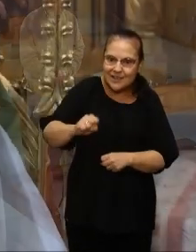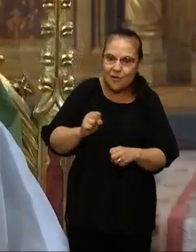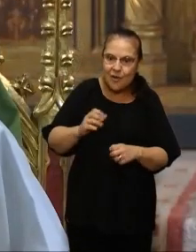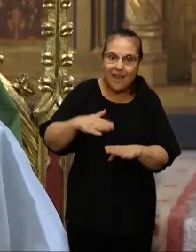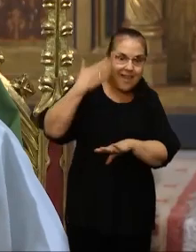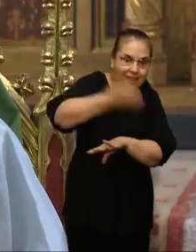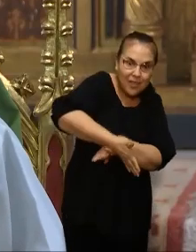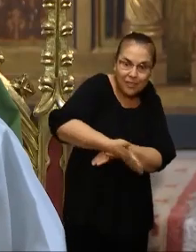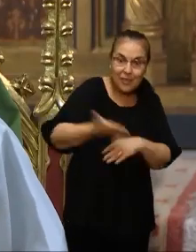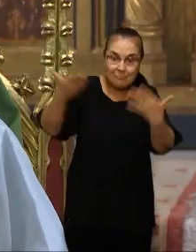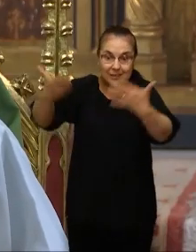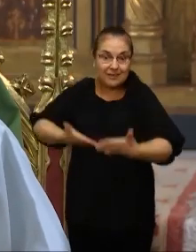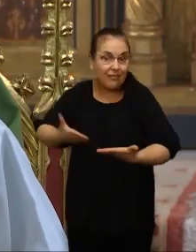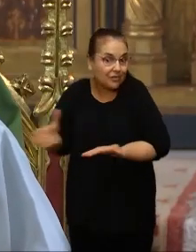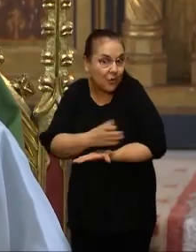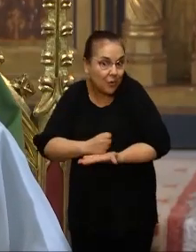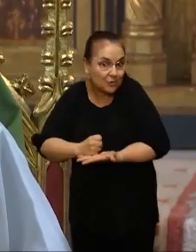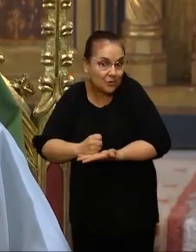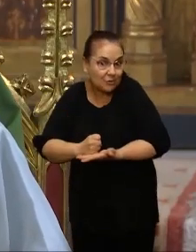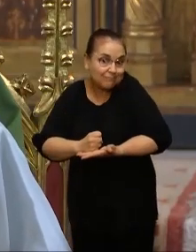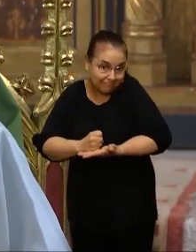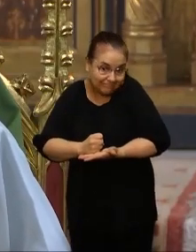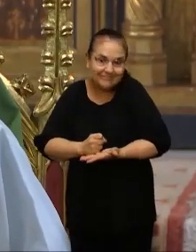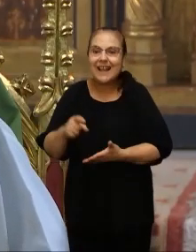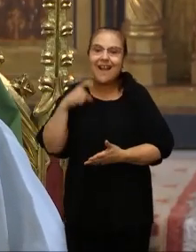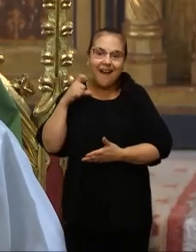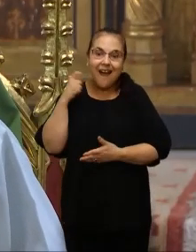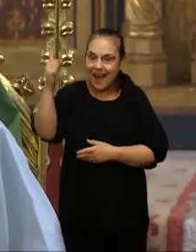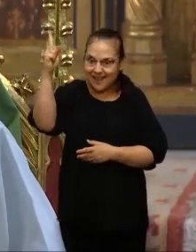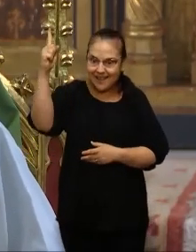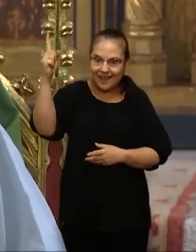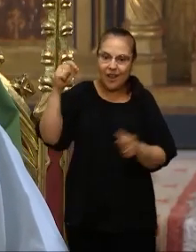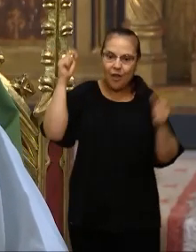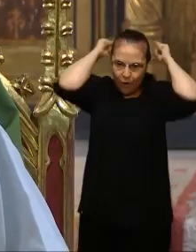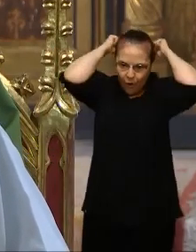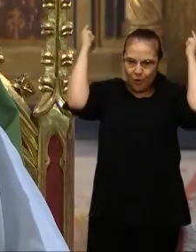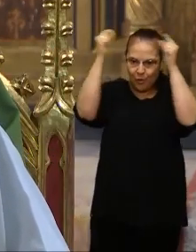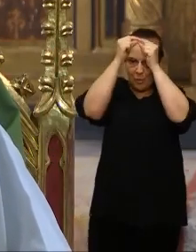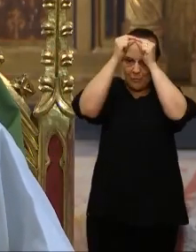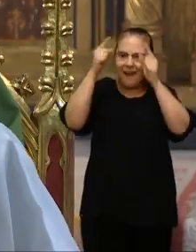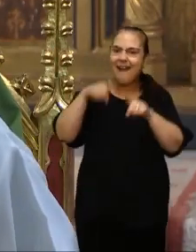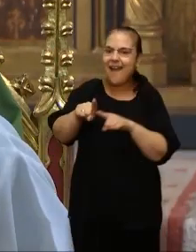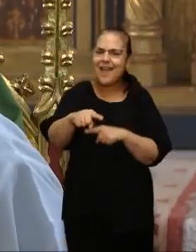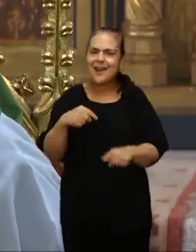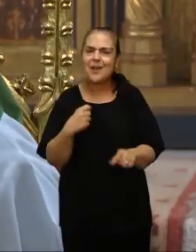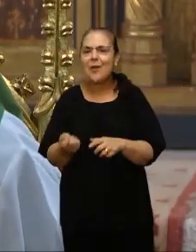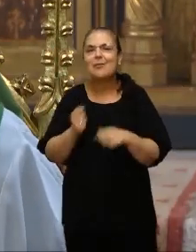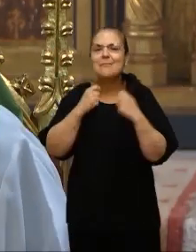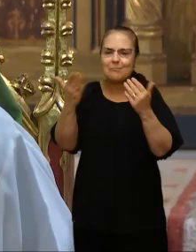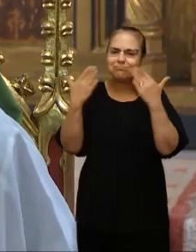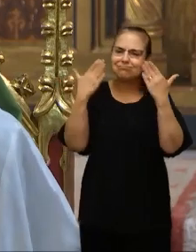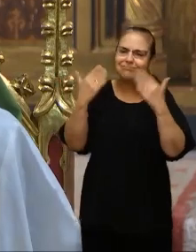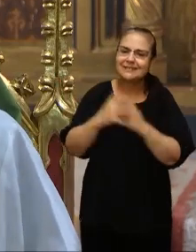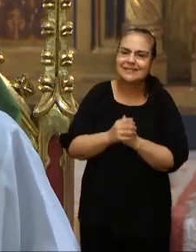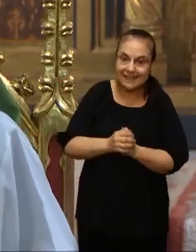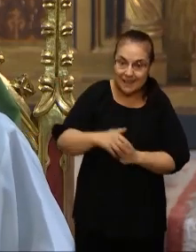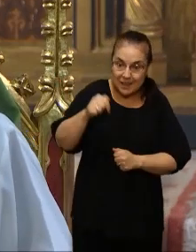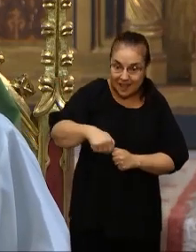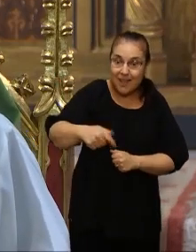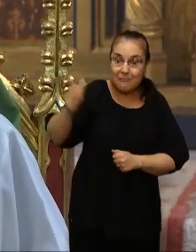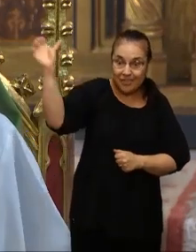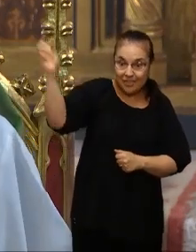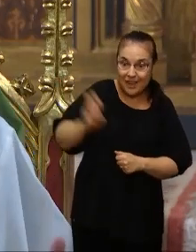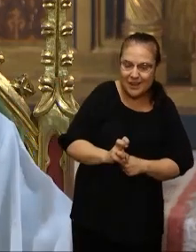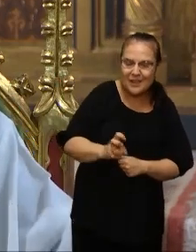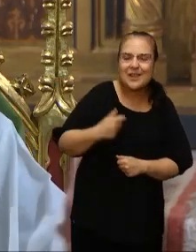todos». Él estaba ayer en el pregón, allí en Córdoba, y los medios hacen, y también el Señor le ha traído hoy para que celebre y nos